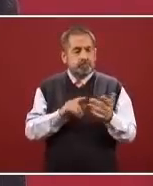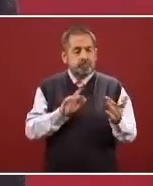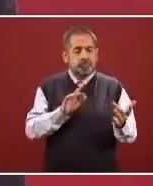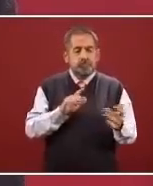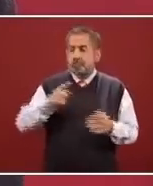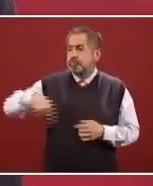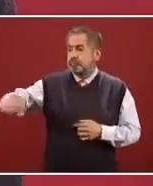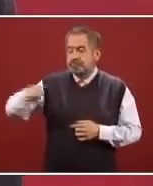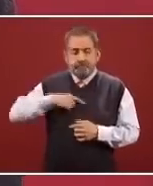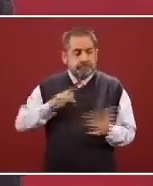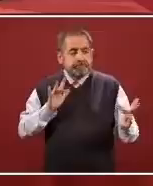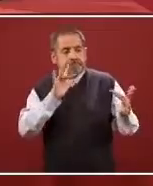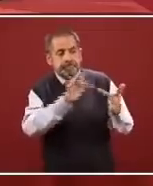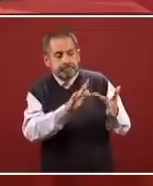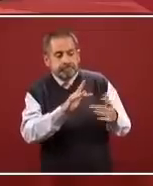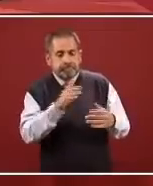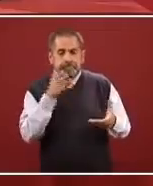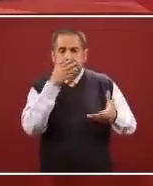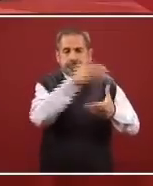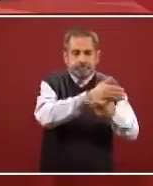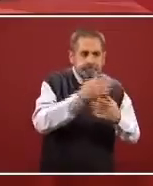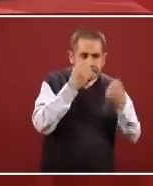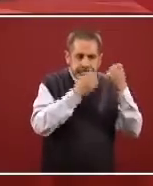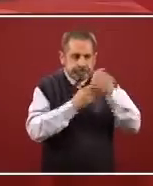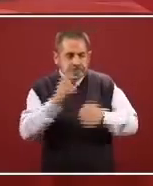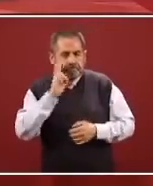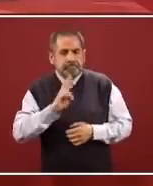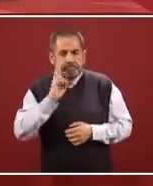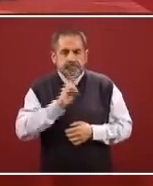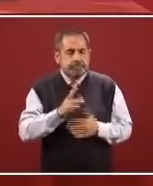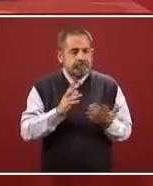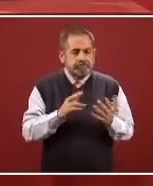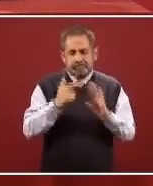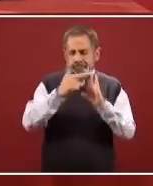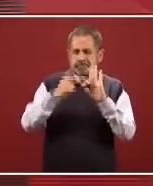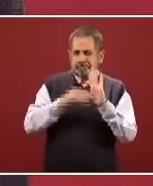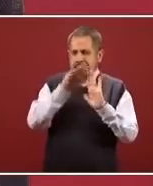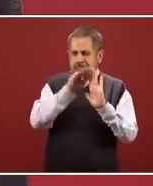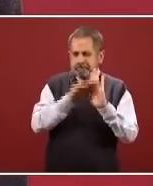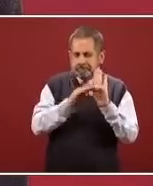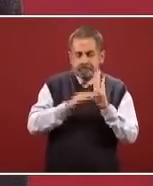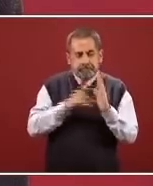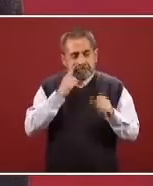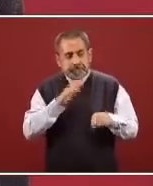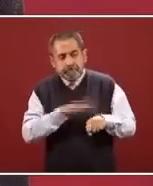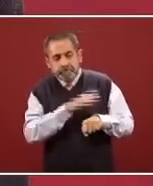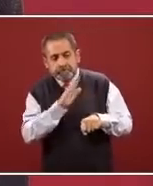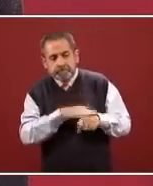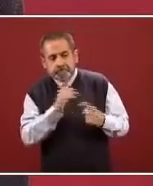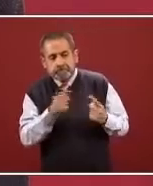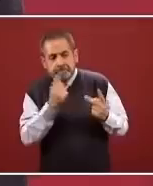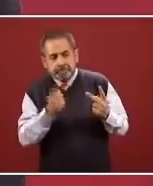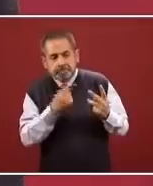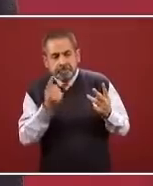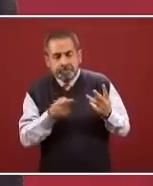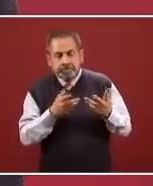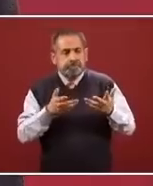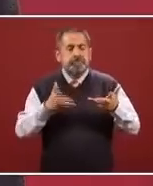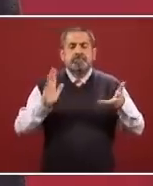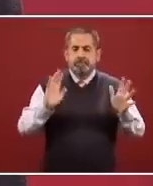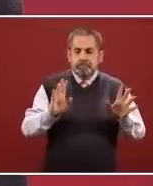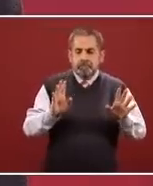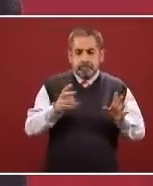con la persona y se sigue el protocolo, si es necesario y se cumplen los criterios de definición operacional, que